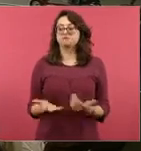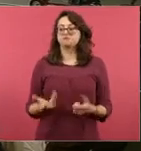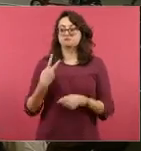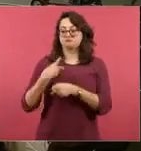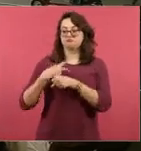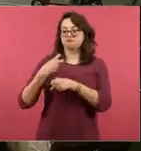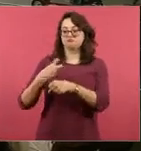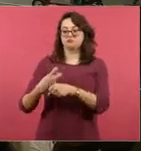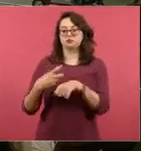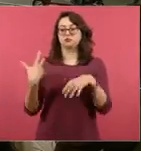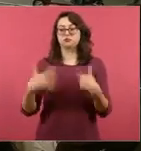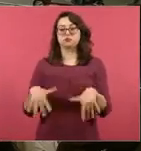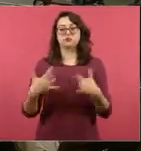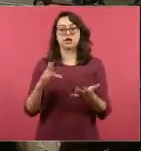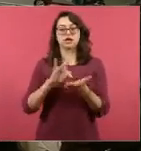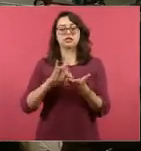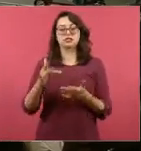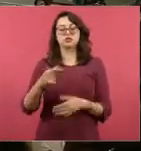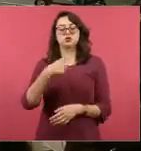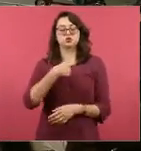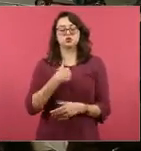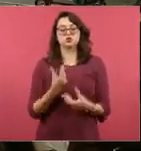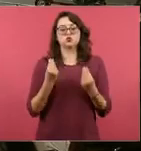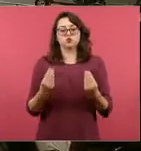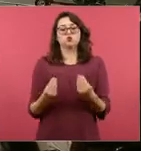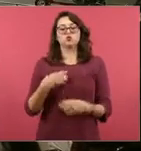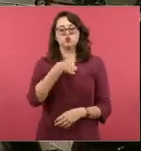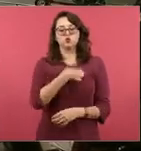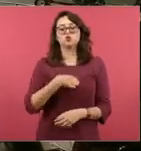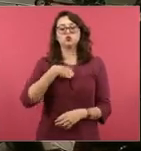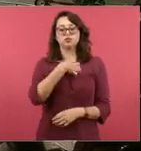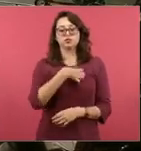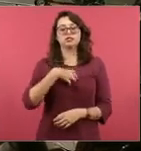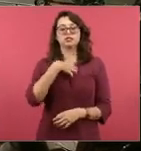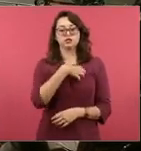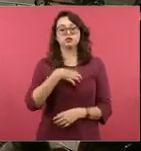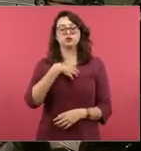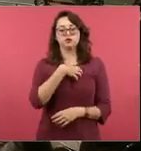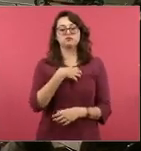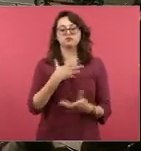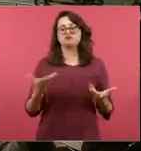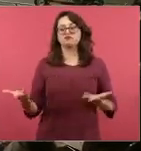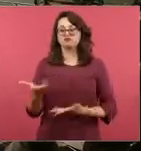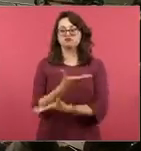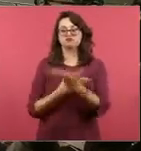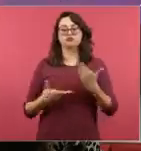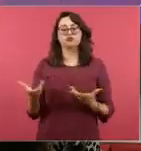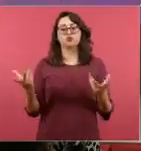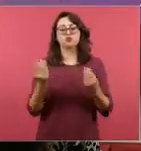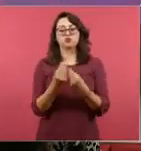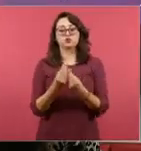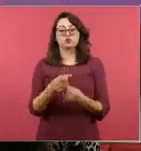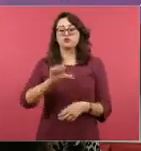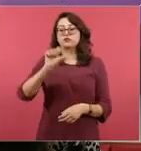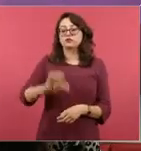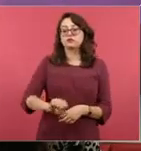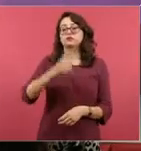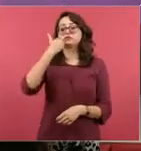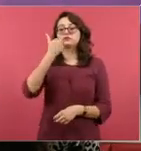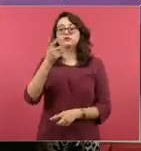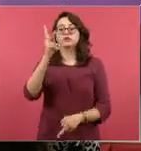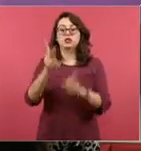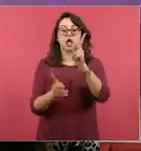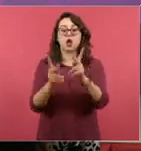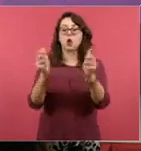muy contento por estar aquí con ustedes y me dirijo en especial a los padres de familia y a los